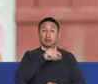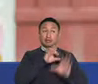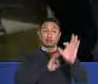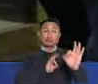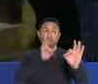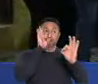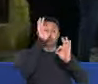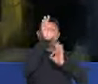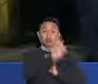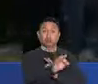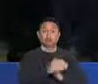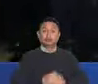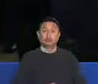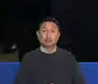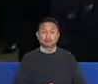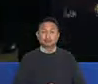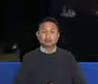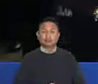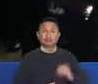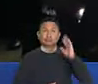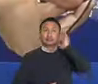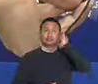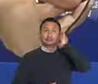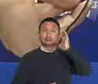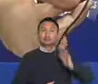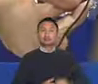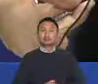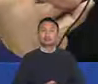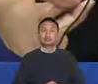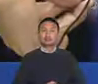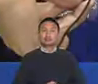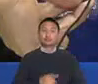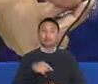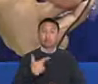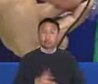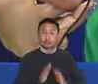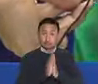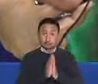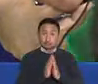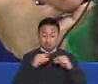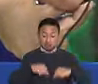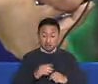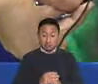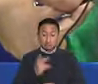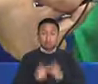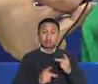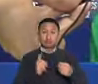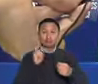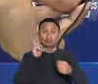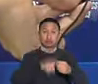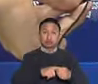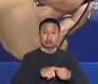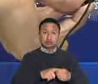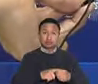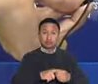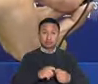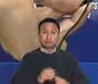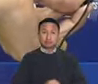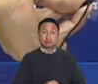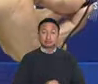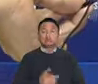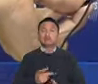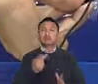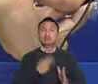Omar Menéndez, asesinado la noche del sábado. Una vez que hacen la solicitud, inicia el proceso de inscripción de candidaturas. Lo que va a